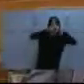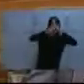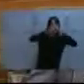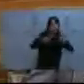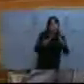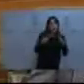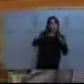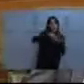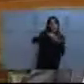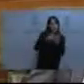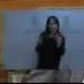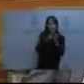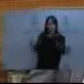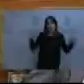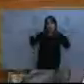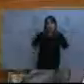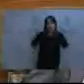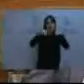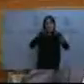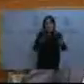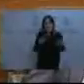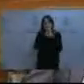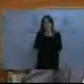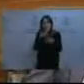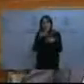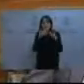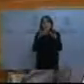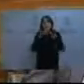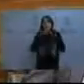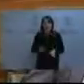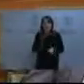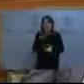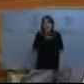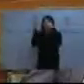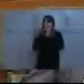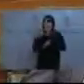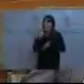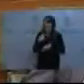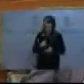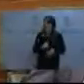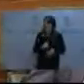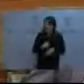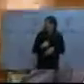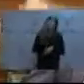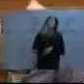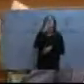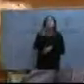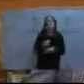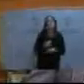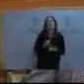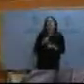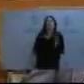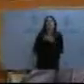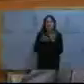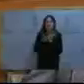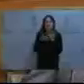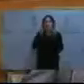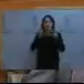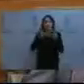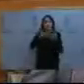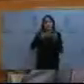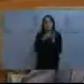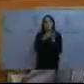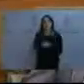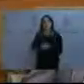digo un engaño? Porque si decíamos o decían que era inminente la salida de ese plan de retorno de jóvenes y no la ha habido, entonces o ha habido